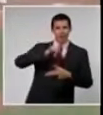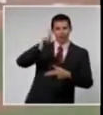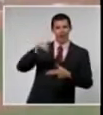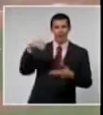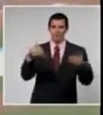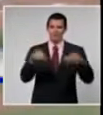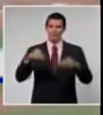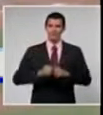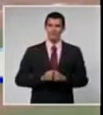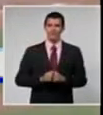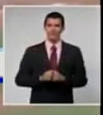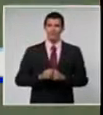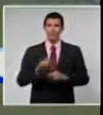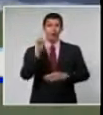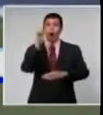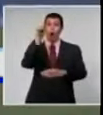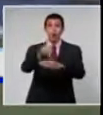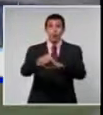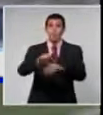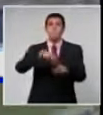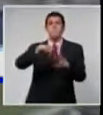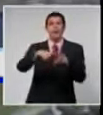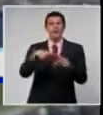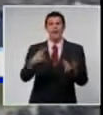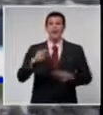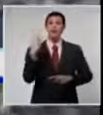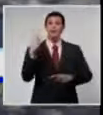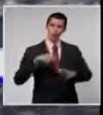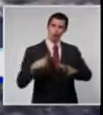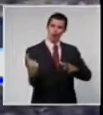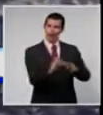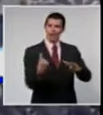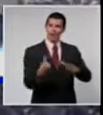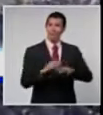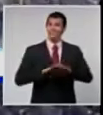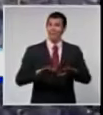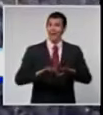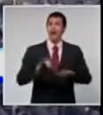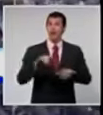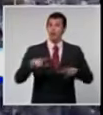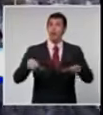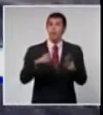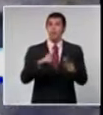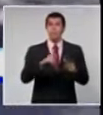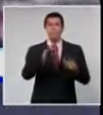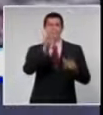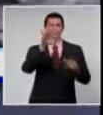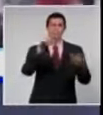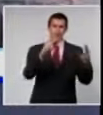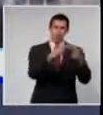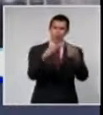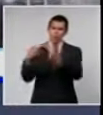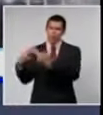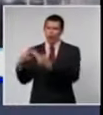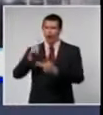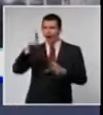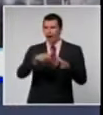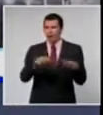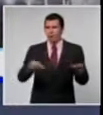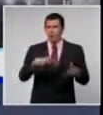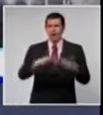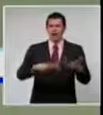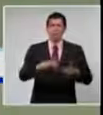actuales campeones de la pelota cubana lleva 6 remolques en sus últimos 5 juegos en Japón. Y además de este